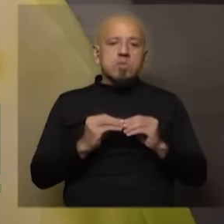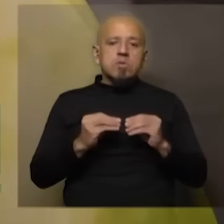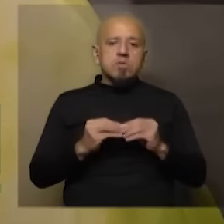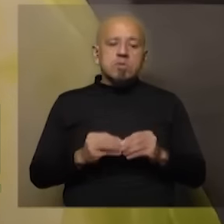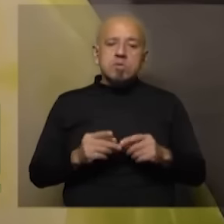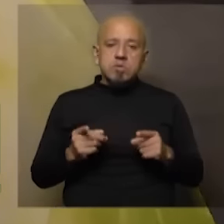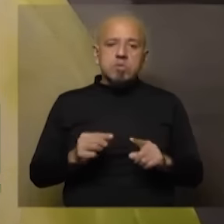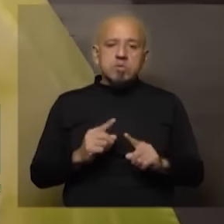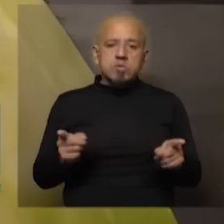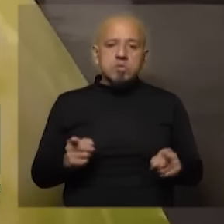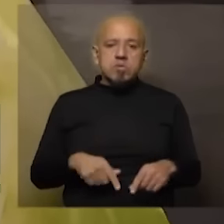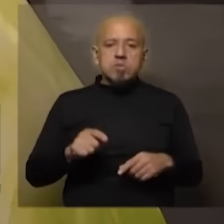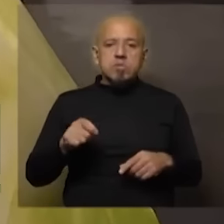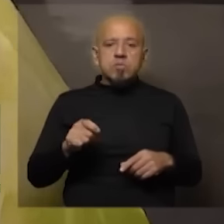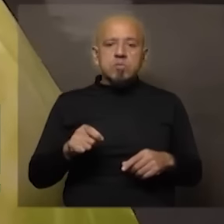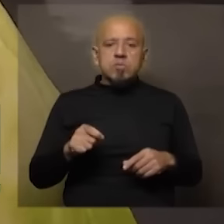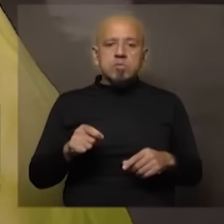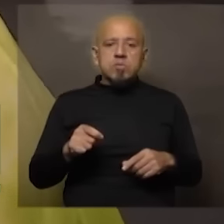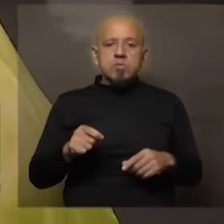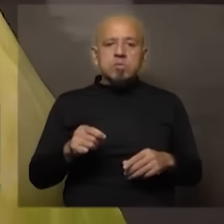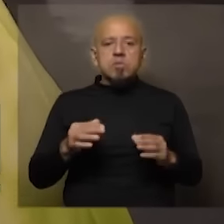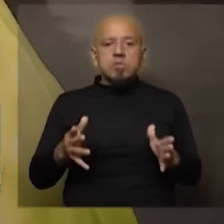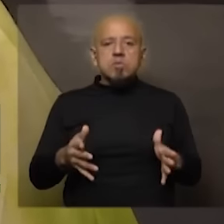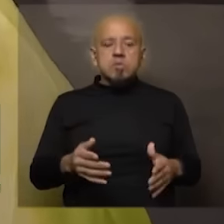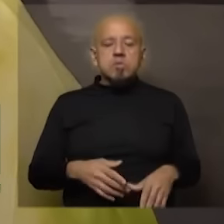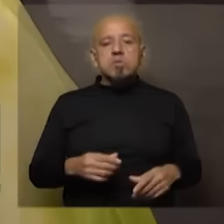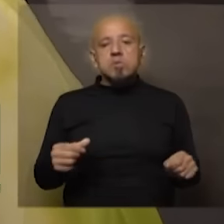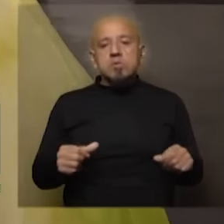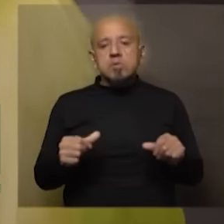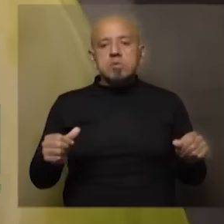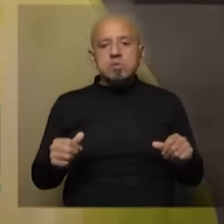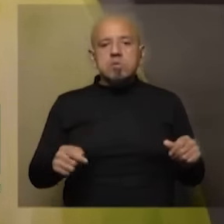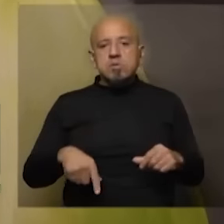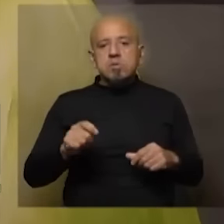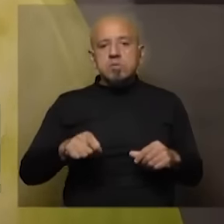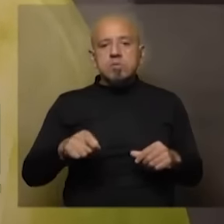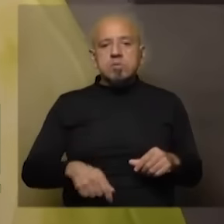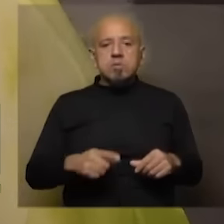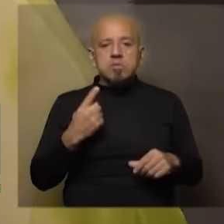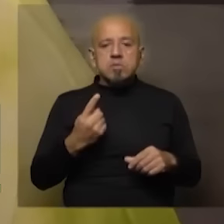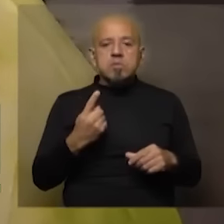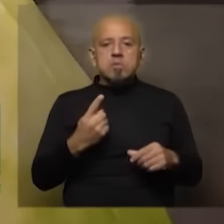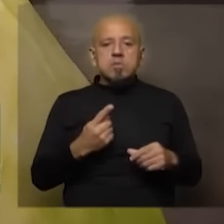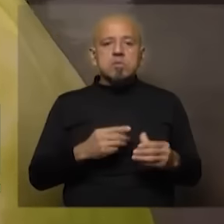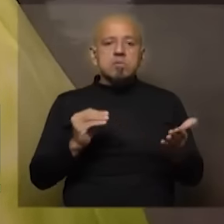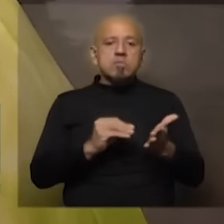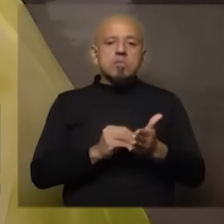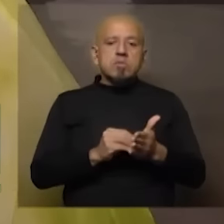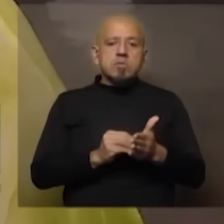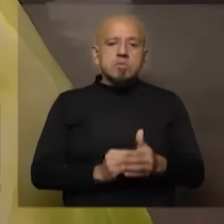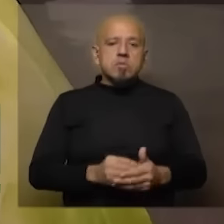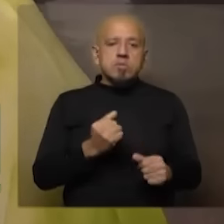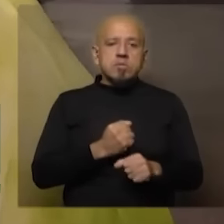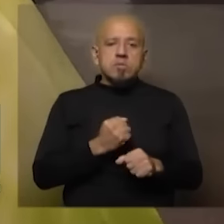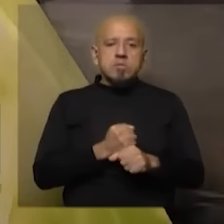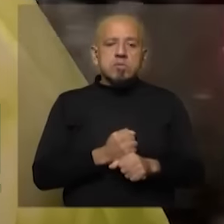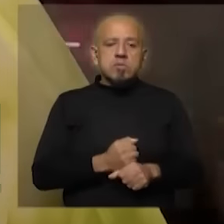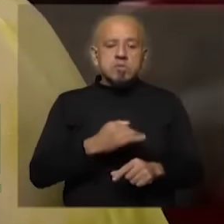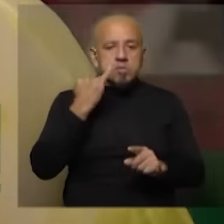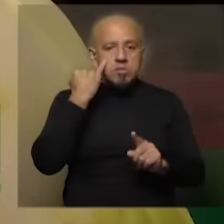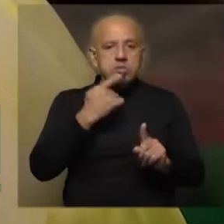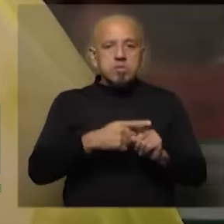por ahí. Si la justicia ya lo tiene en sus manos, actuemos y permitamos que la justicia por primera vez haga algo por las trabajadoras sexuales, pero